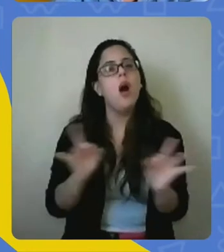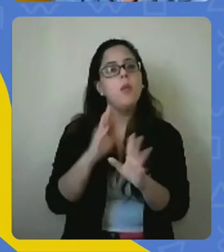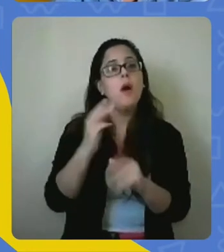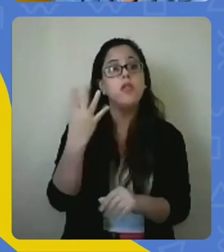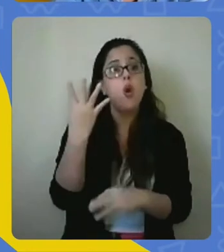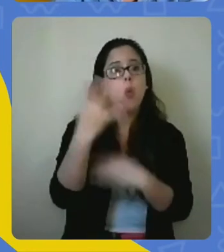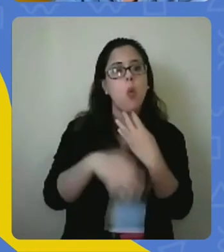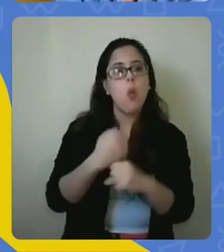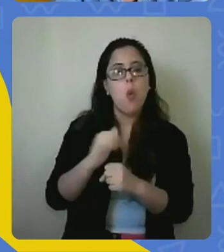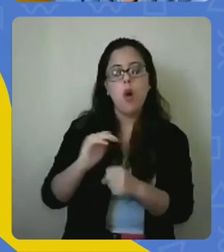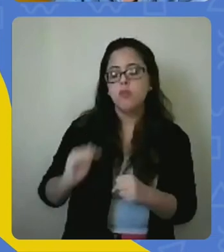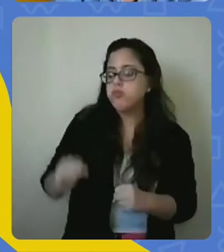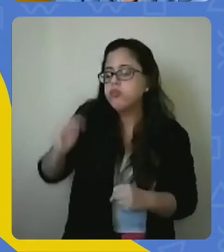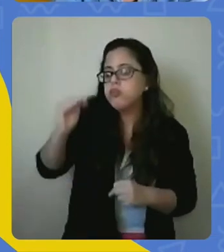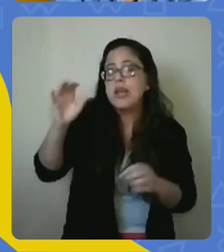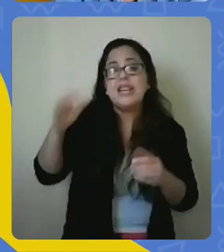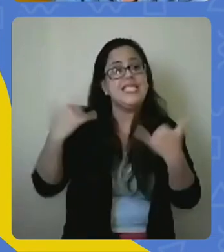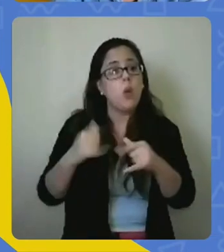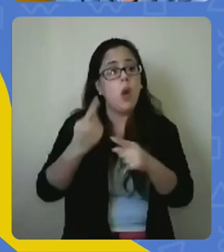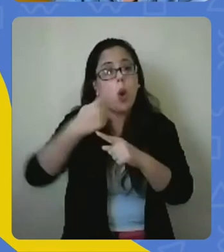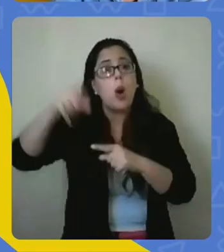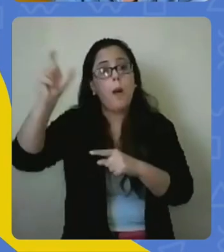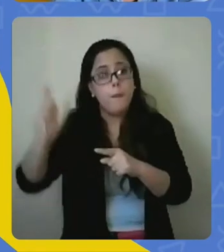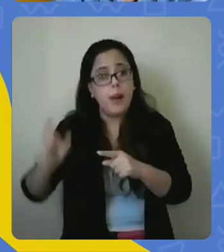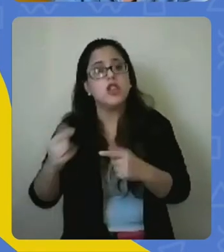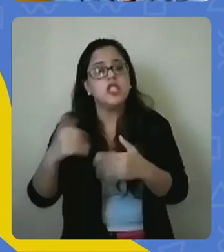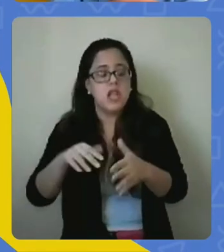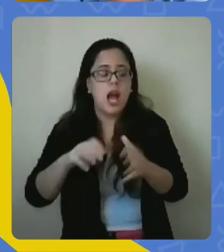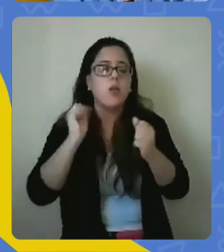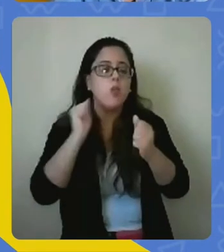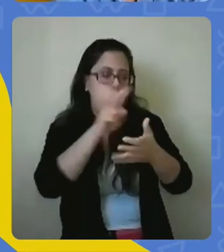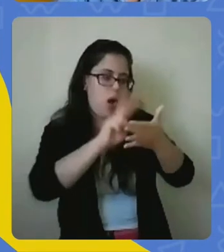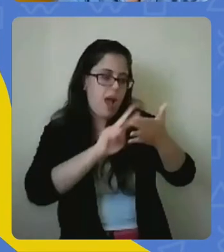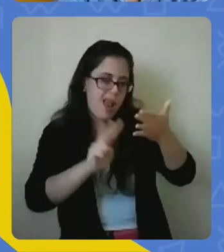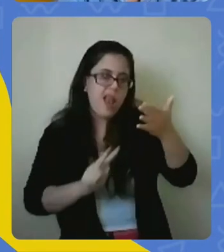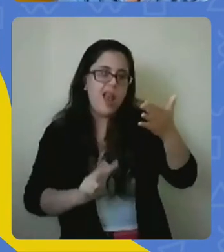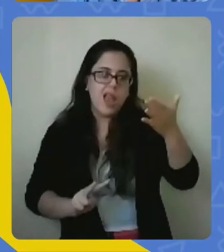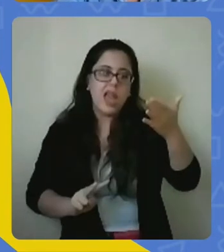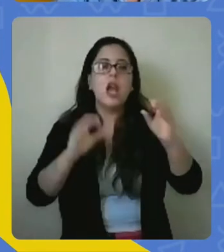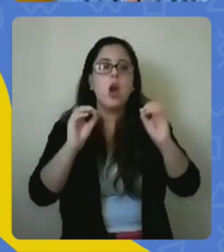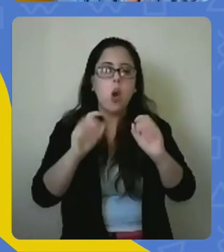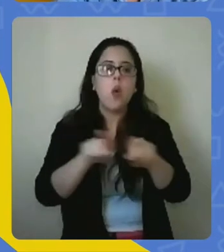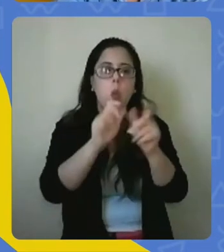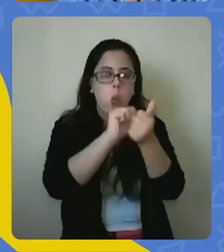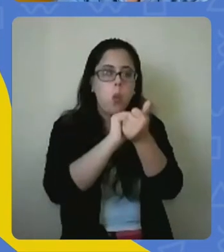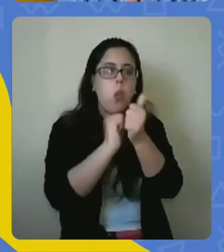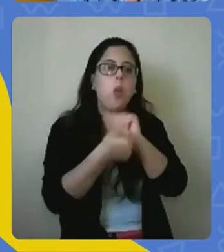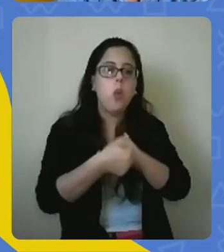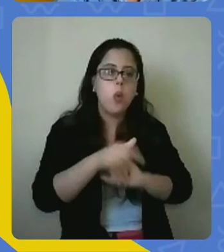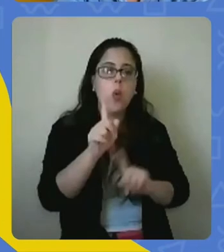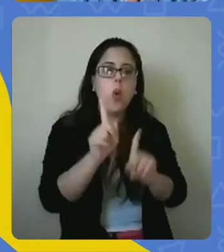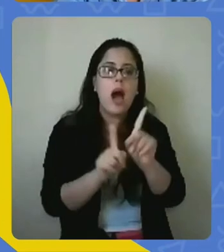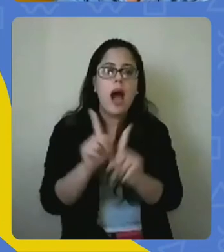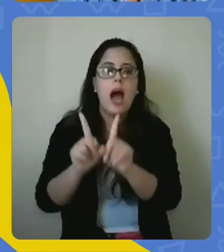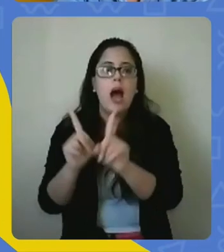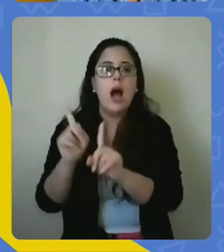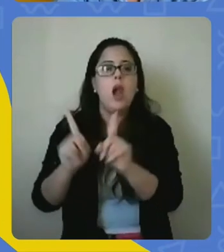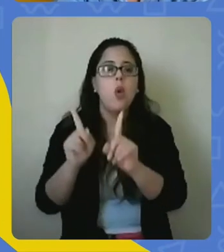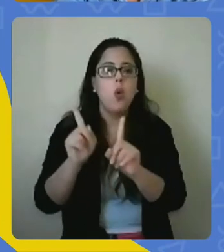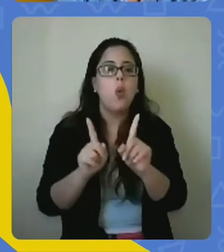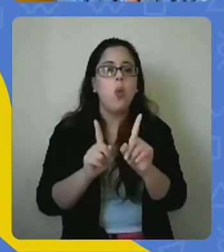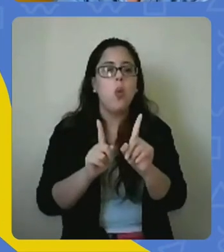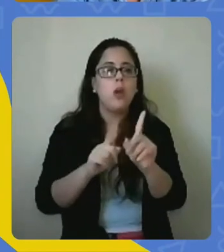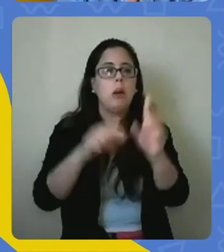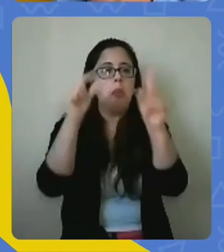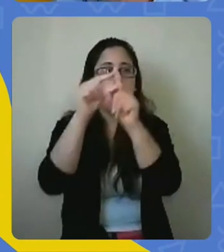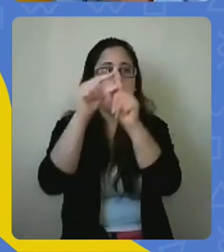con alguien más grande, que ya tenga capacidad de lectura y que pueda como adaptar tal vez alguna de las consignas para que entienda,